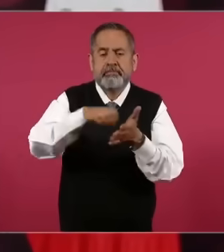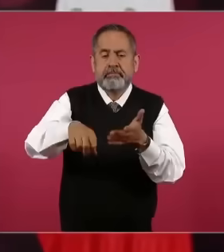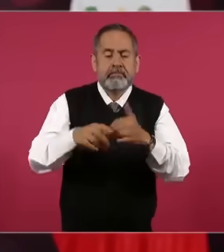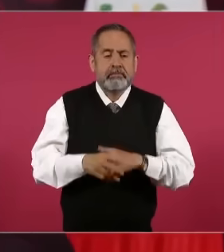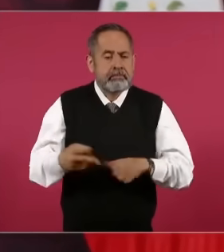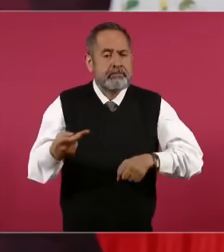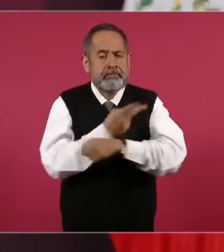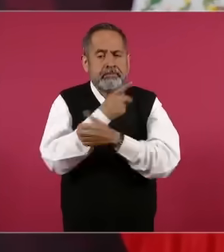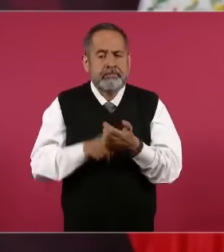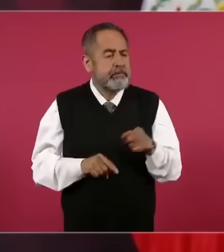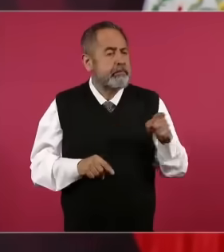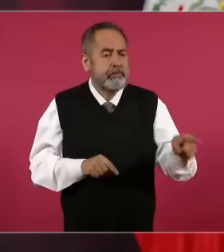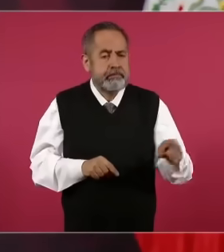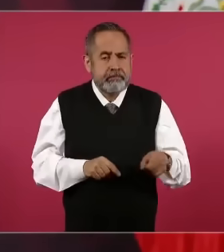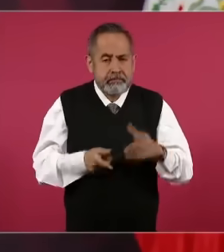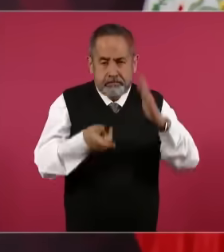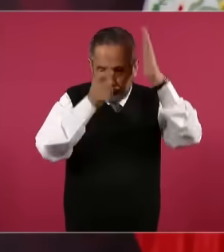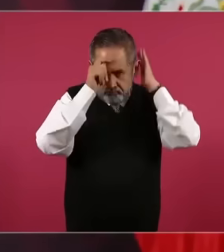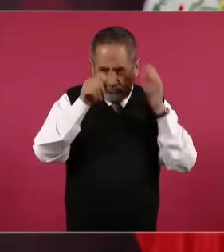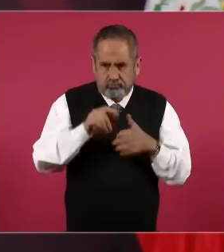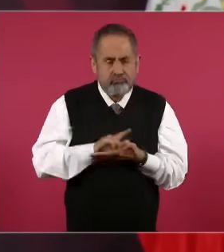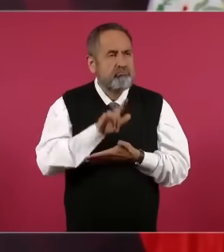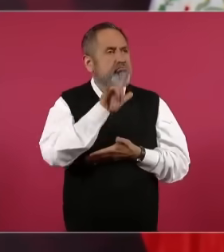¿qué pasó con el piloto?